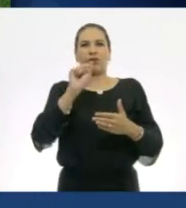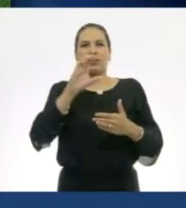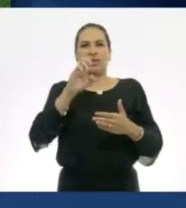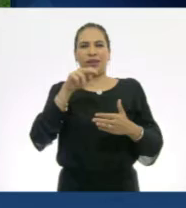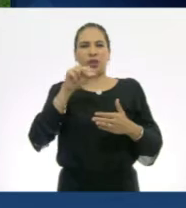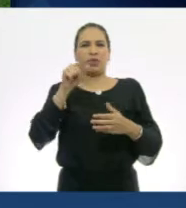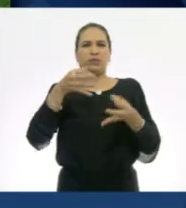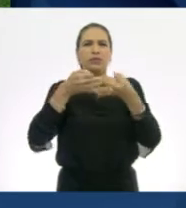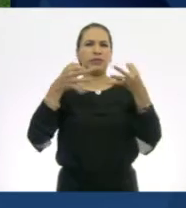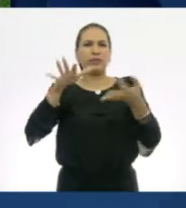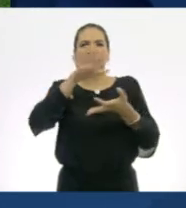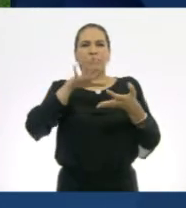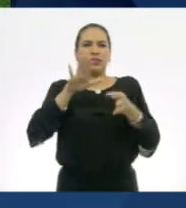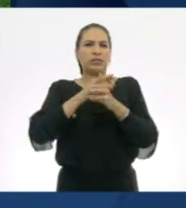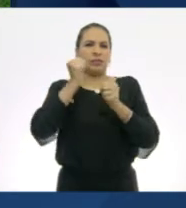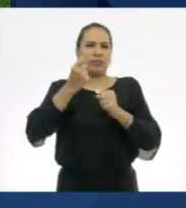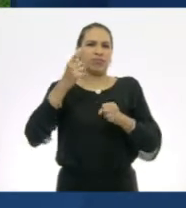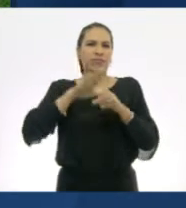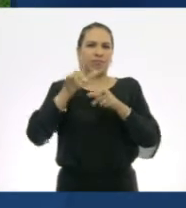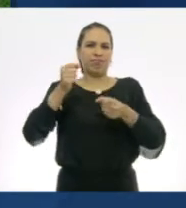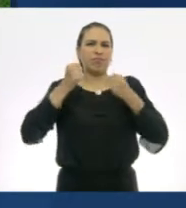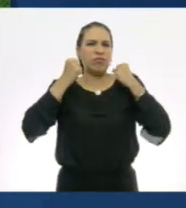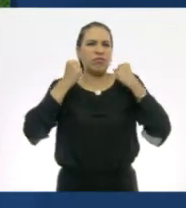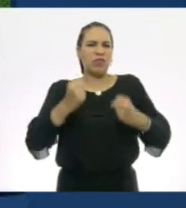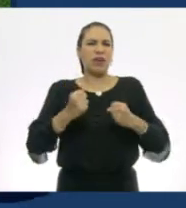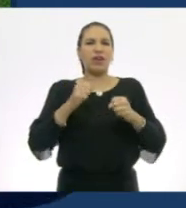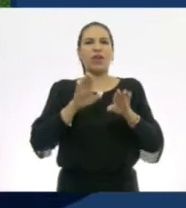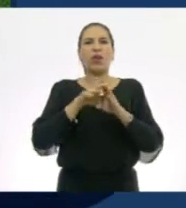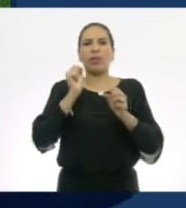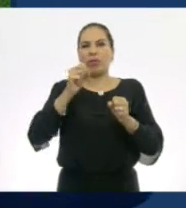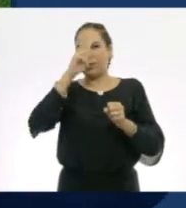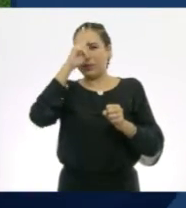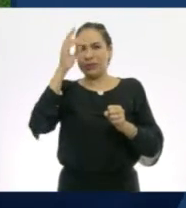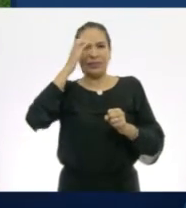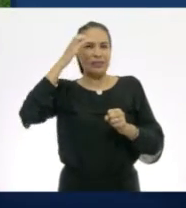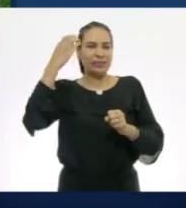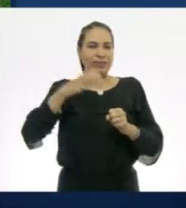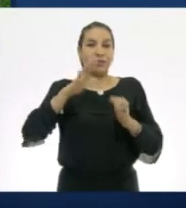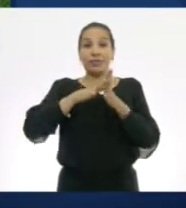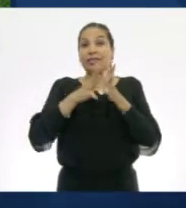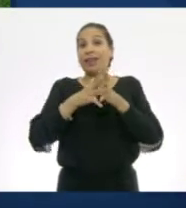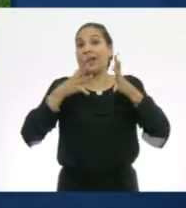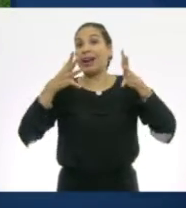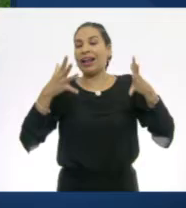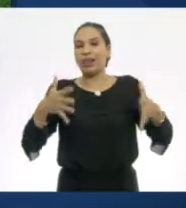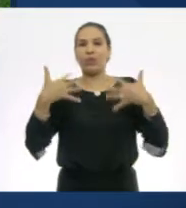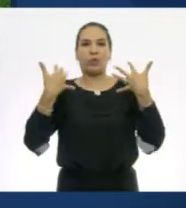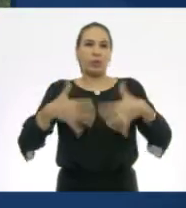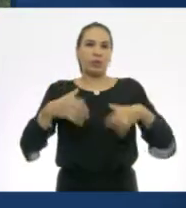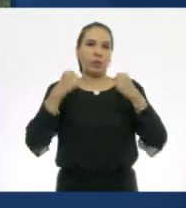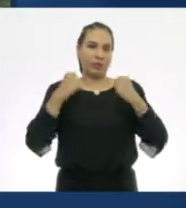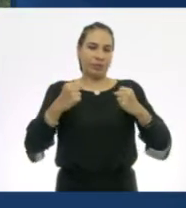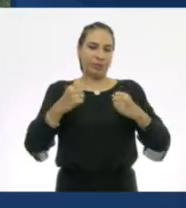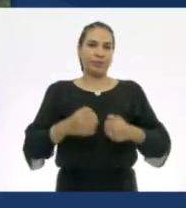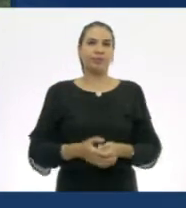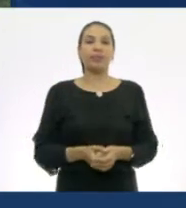territorio imponían la ley no del más feroz, sino del más grande y majestuoso. Expulsaban